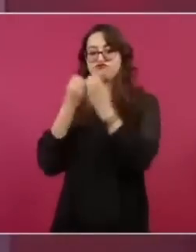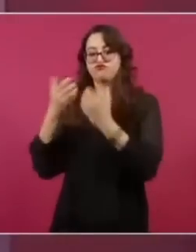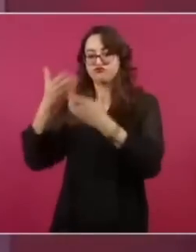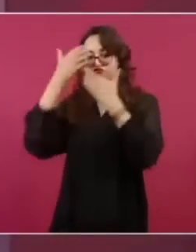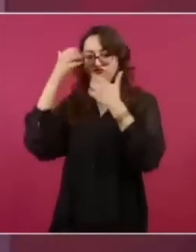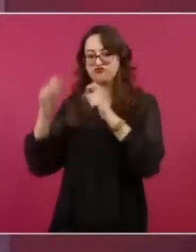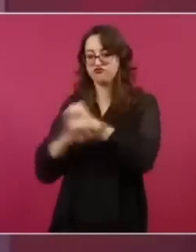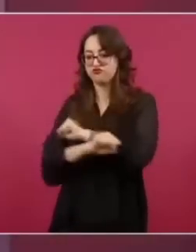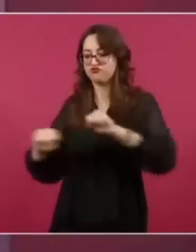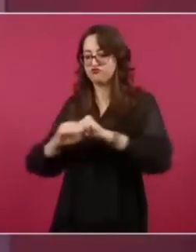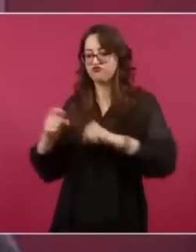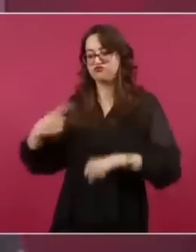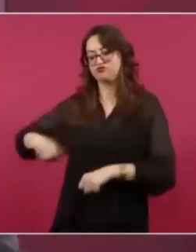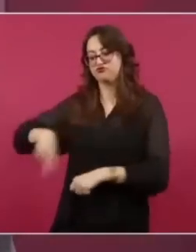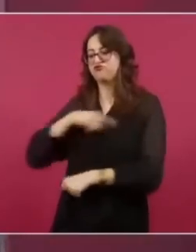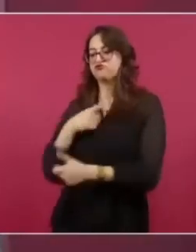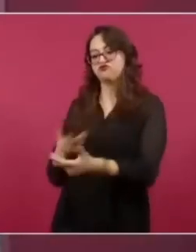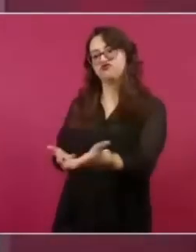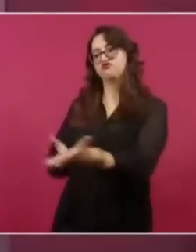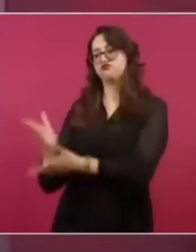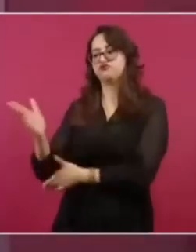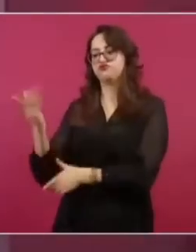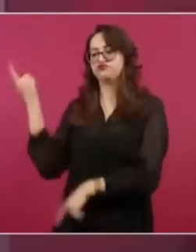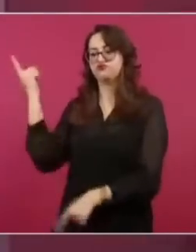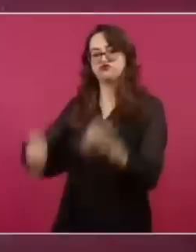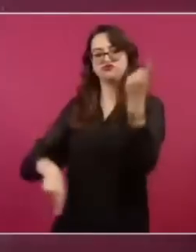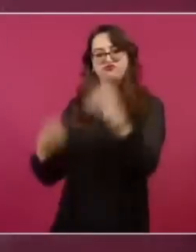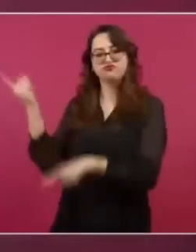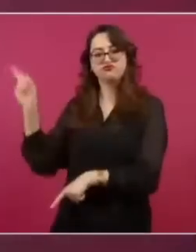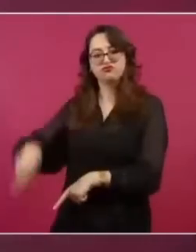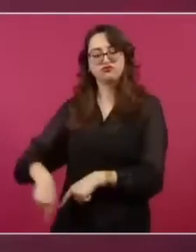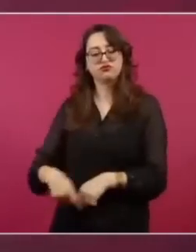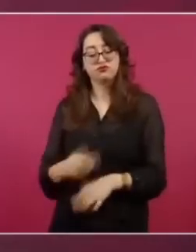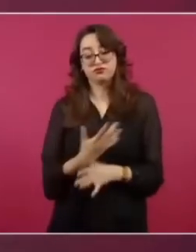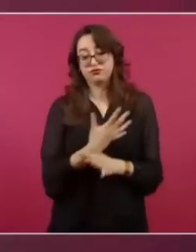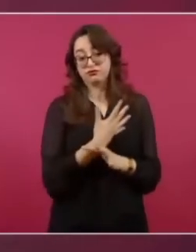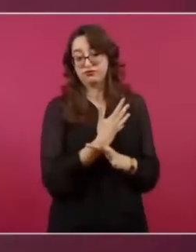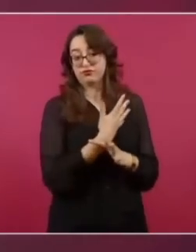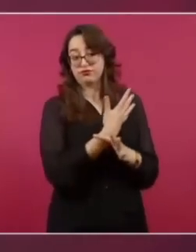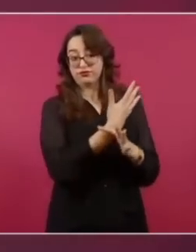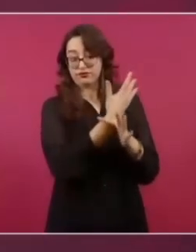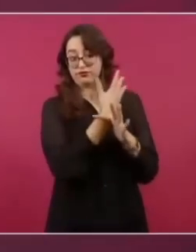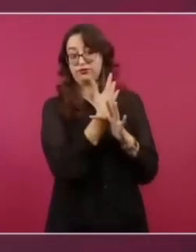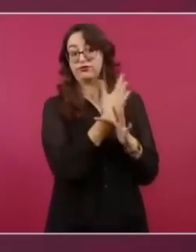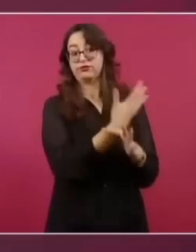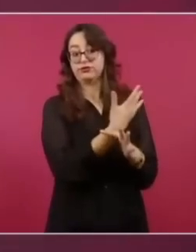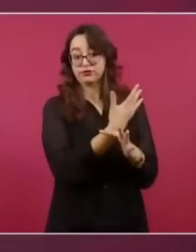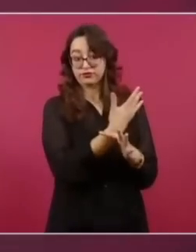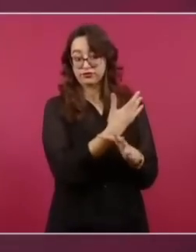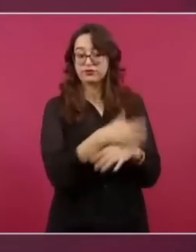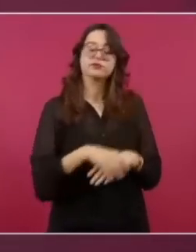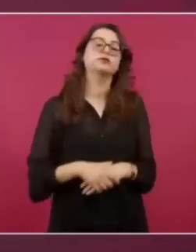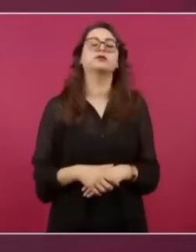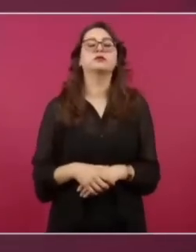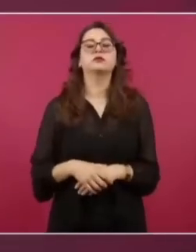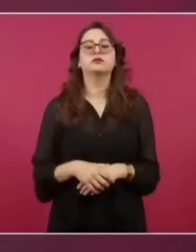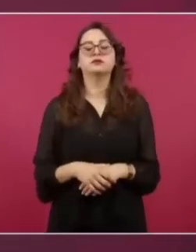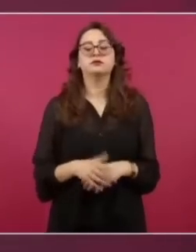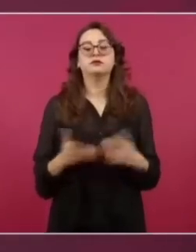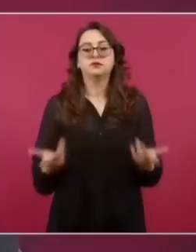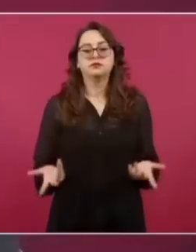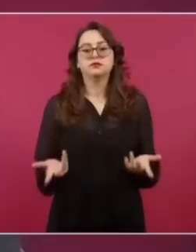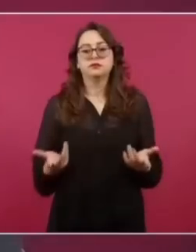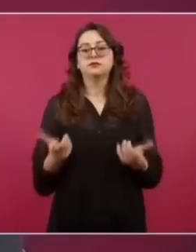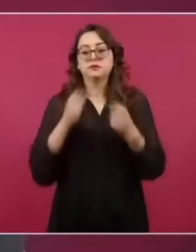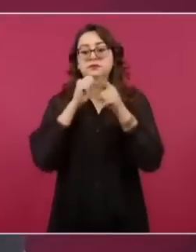actuar de manera directa en un momento dado y otra serie de medidas Como por ejemplo que puedan ser detenidos